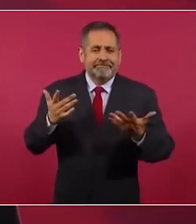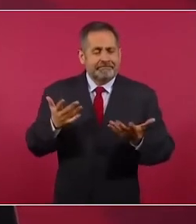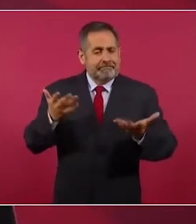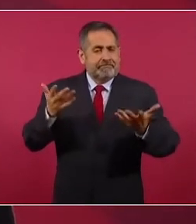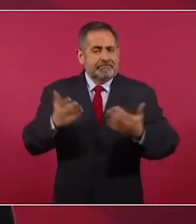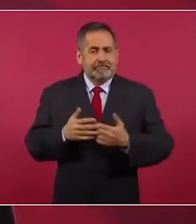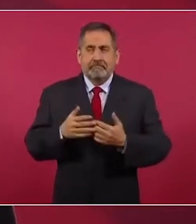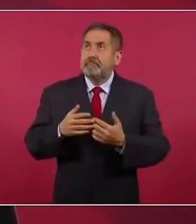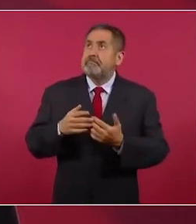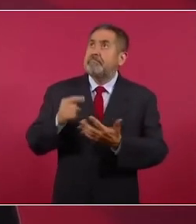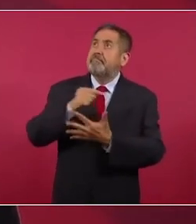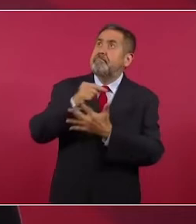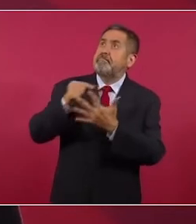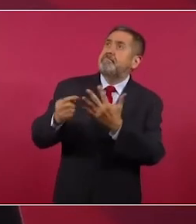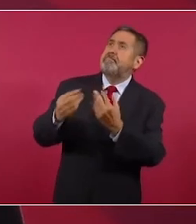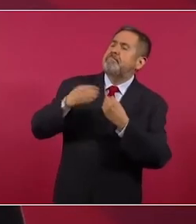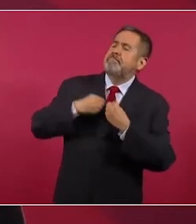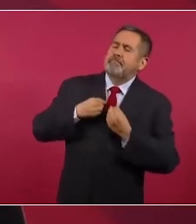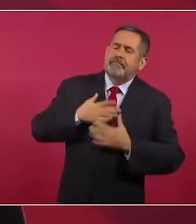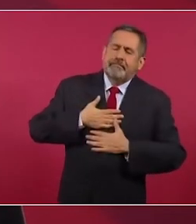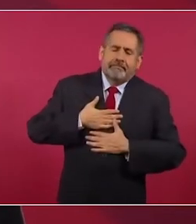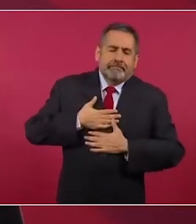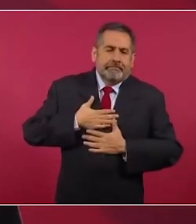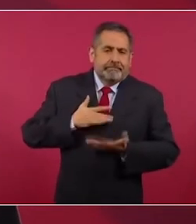que nos ha dado tanto.